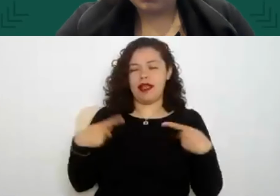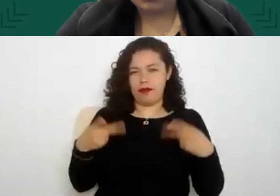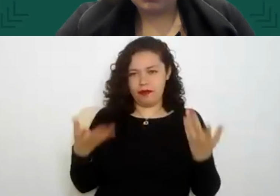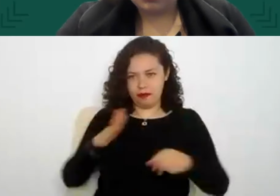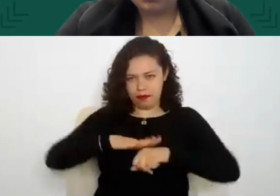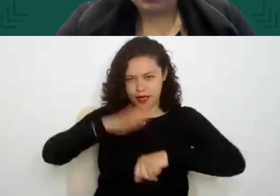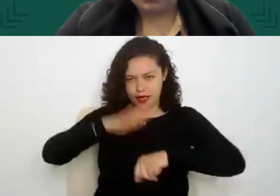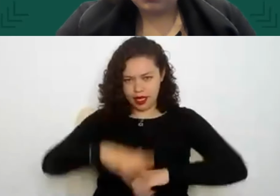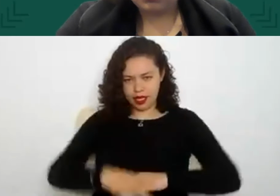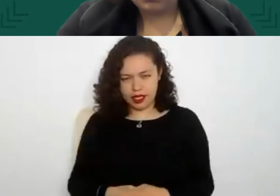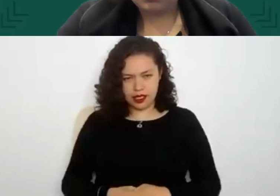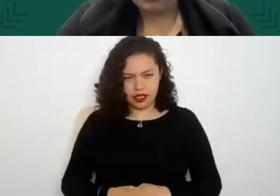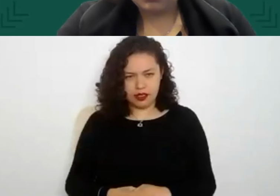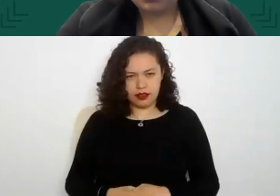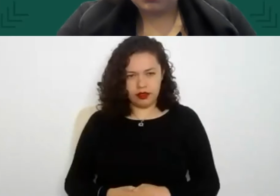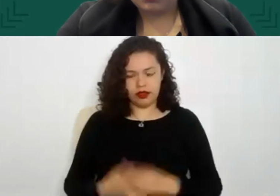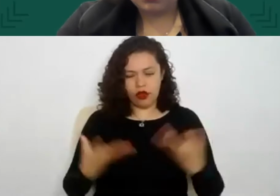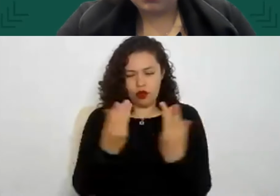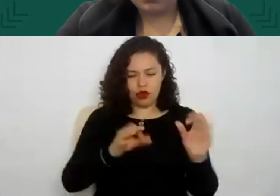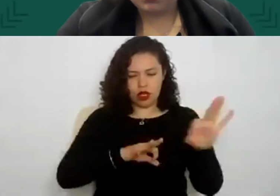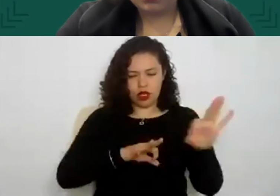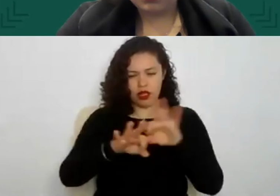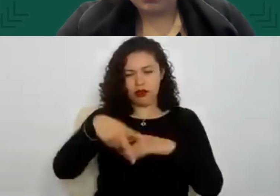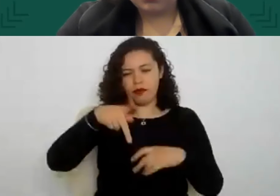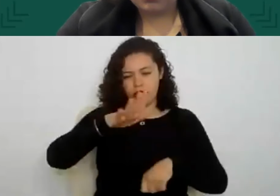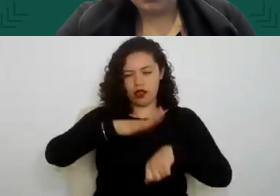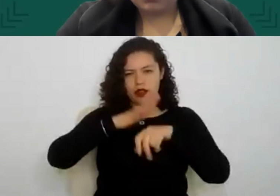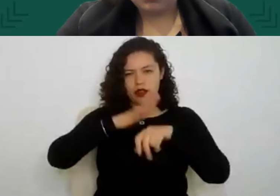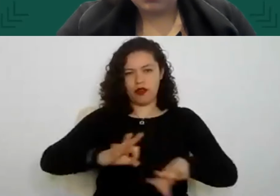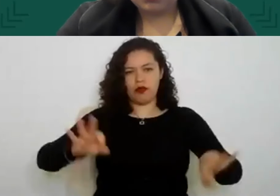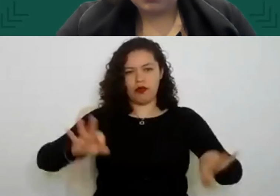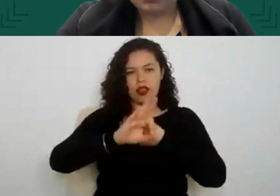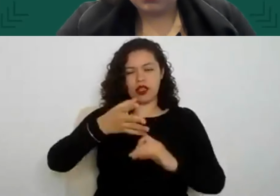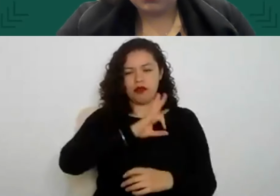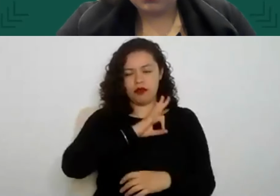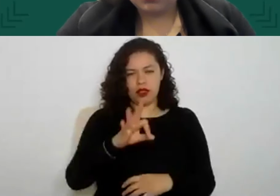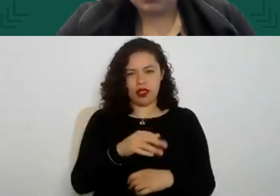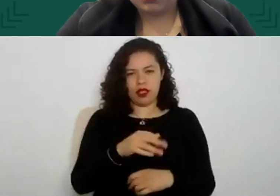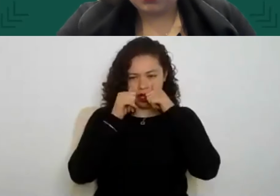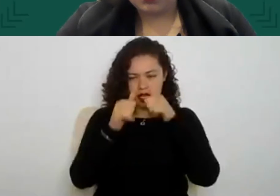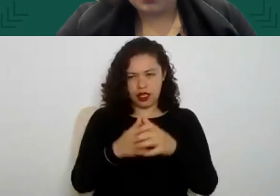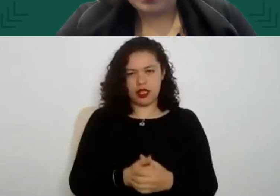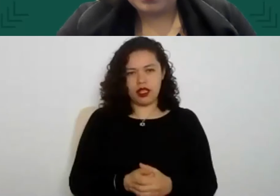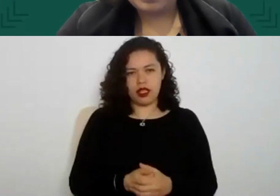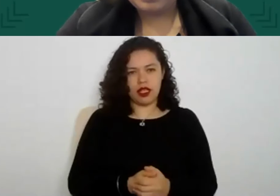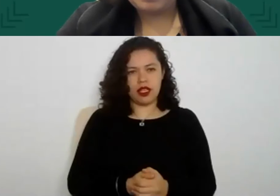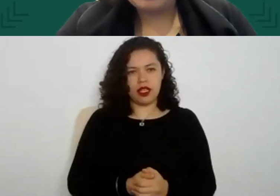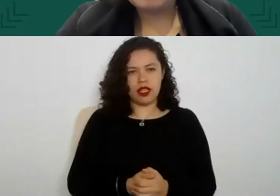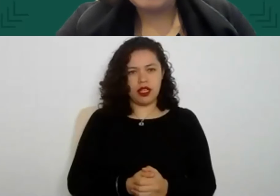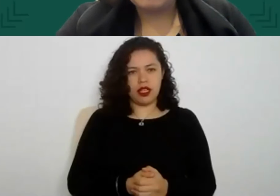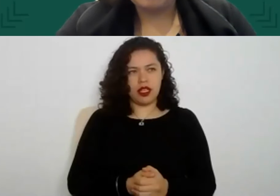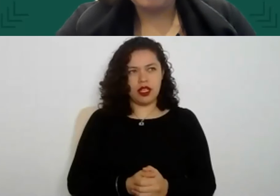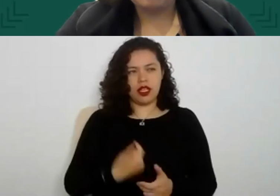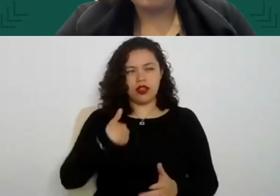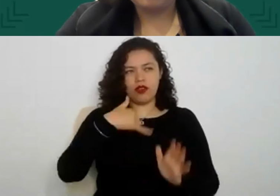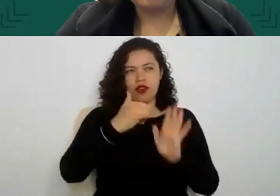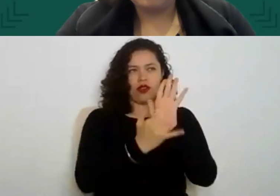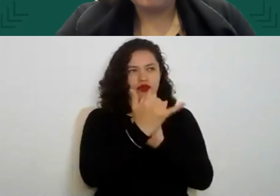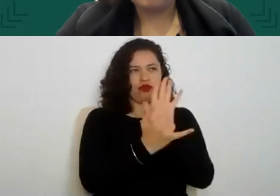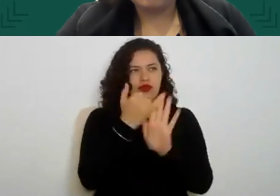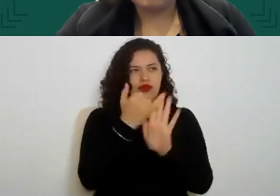sentido. Voy a repetir la plática TED Talk. Es el chat que les pongo aquí de YouTube. Se llama Dan